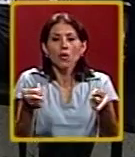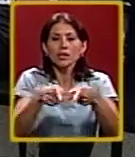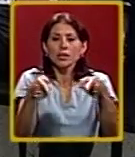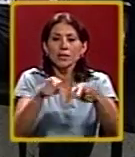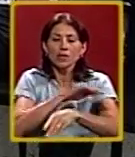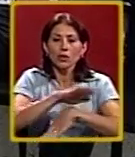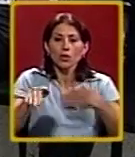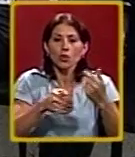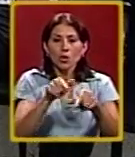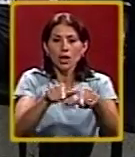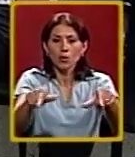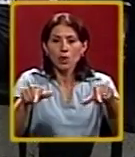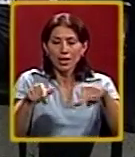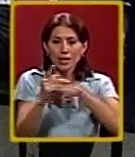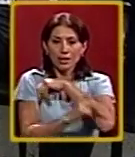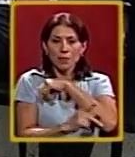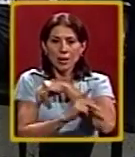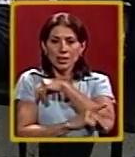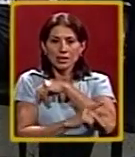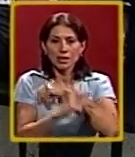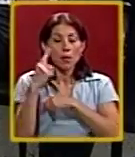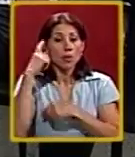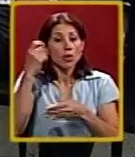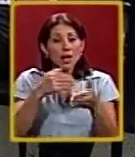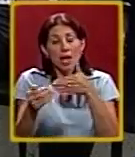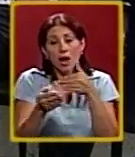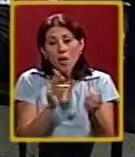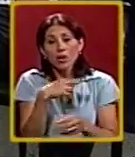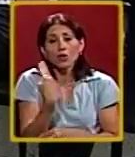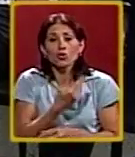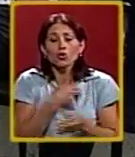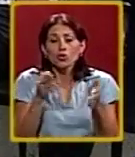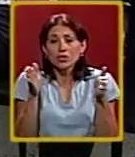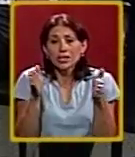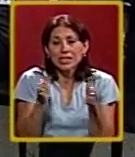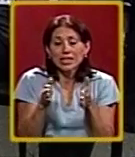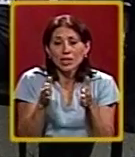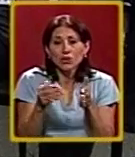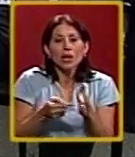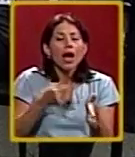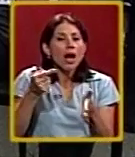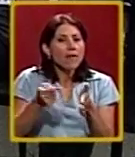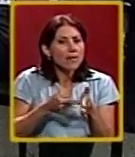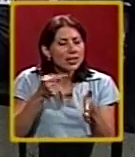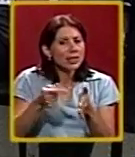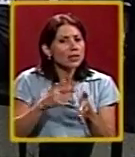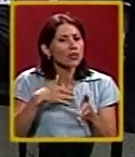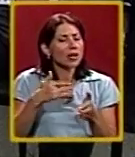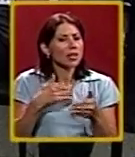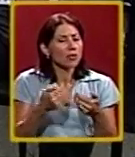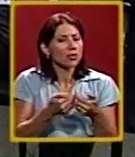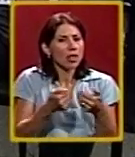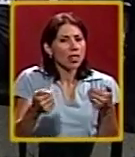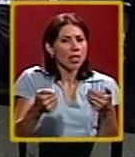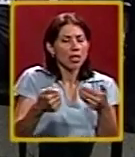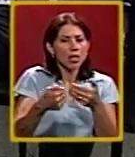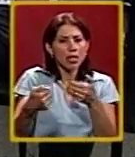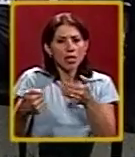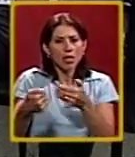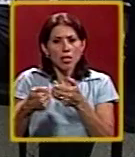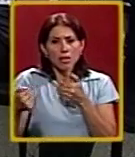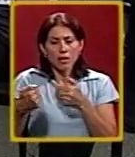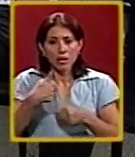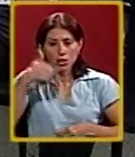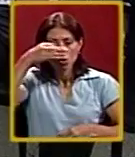país, porque aunque somos chiquititos, a veces estamos muy separados, ¿verdad? Y yo creo que el